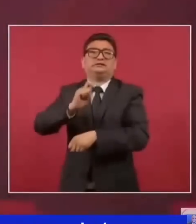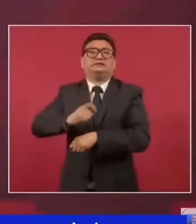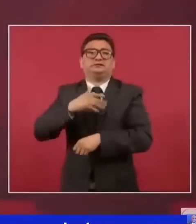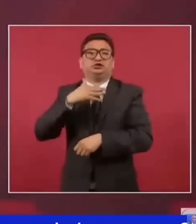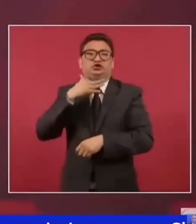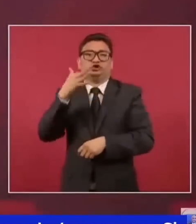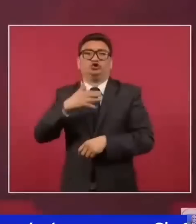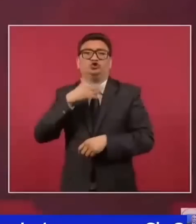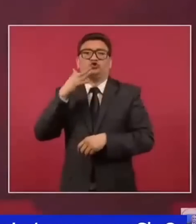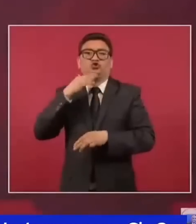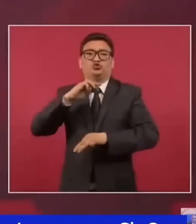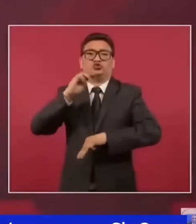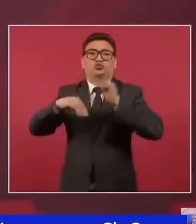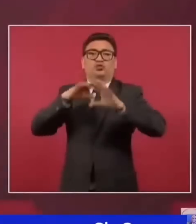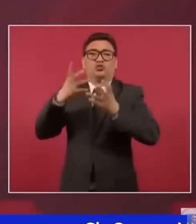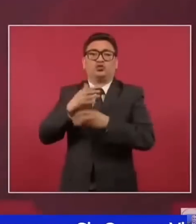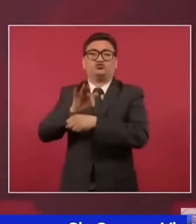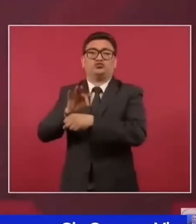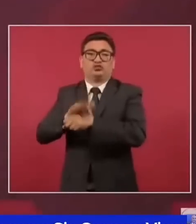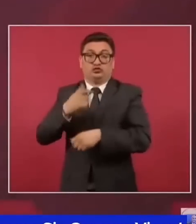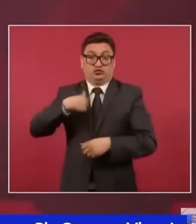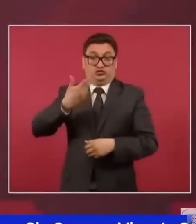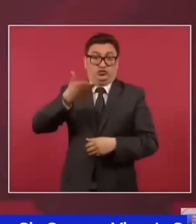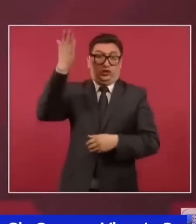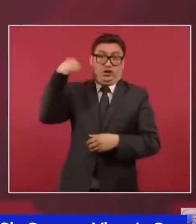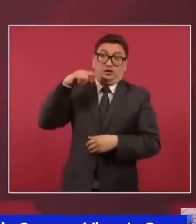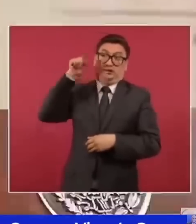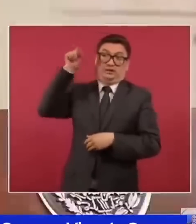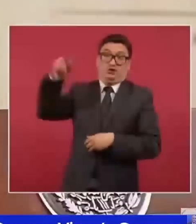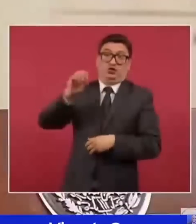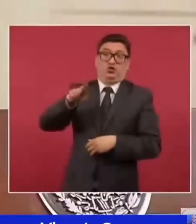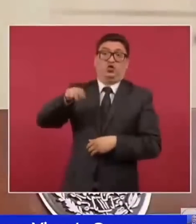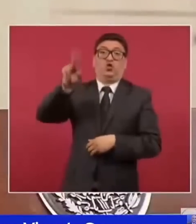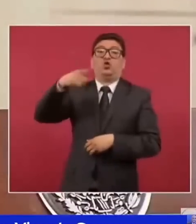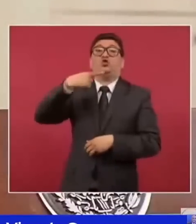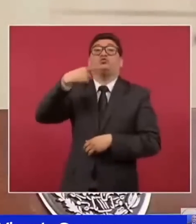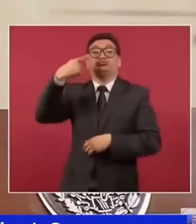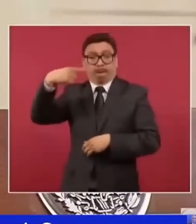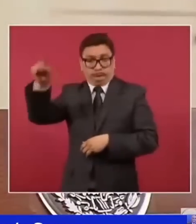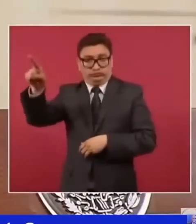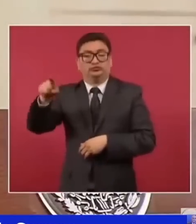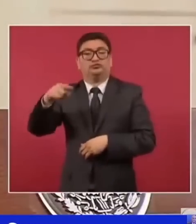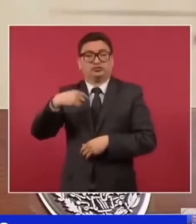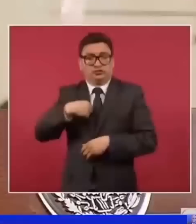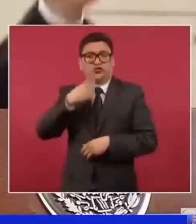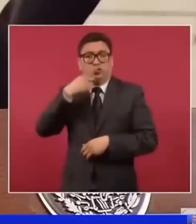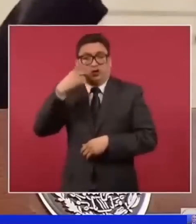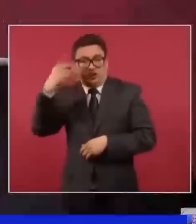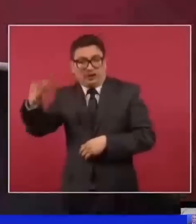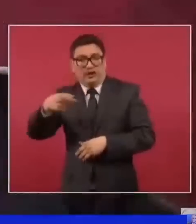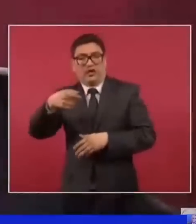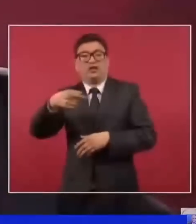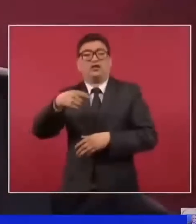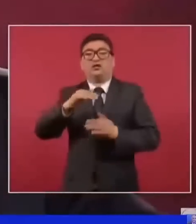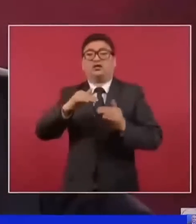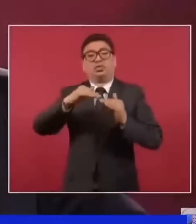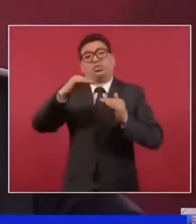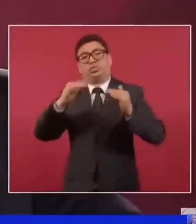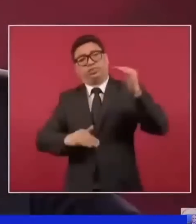en el mundo. Cuando fui a la ONU, fui a denunciar eso, la profunda